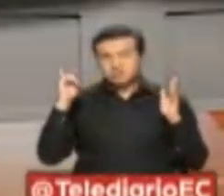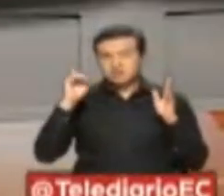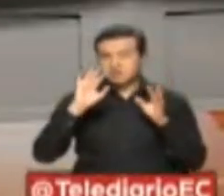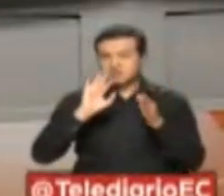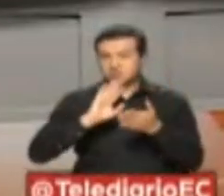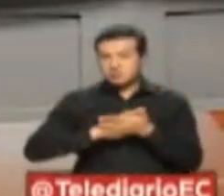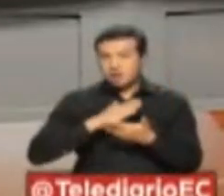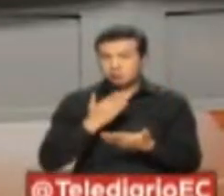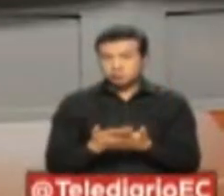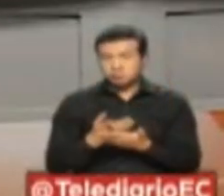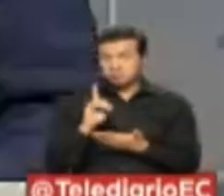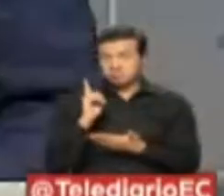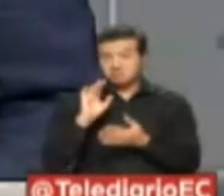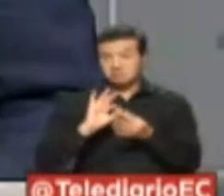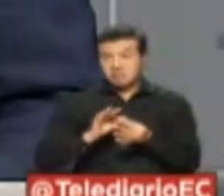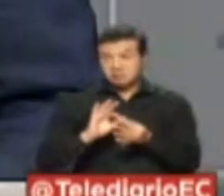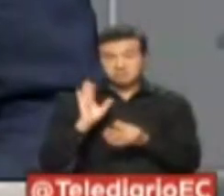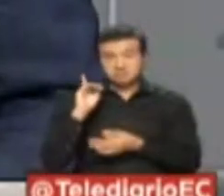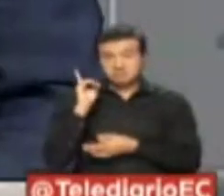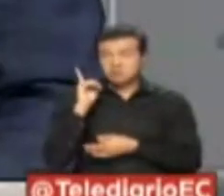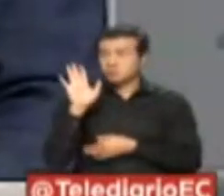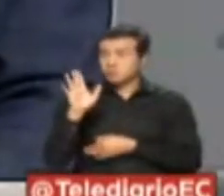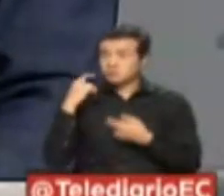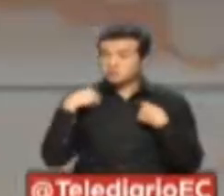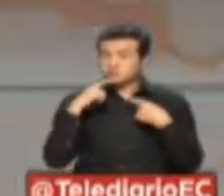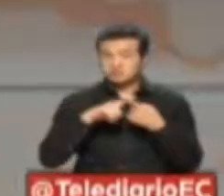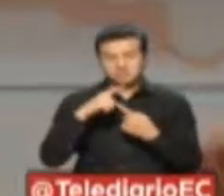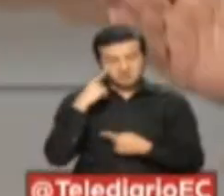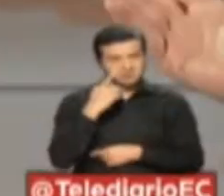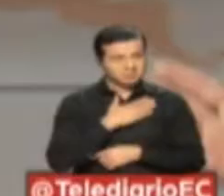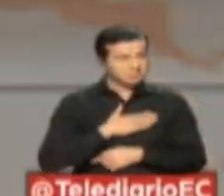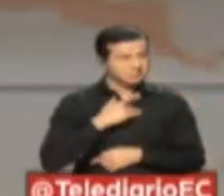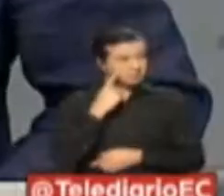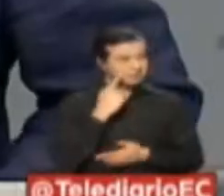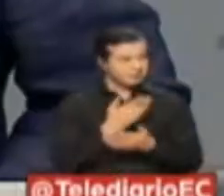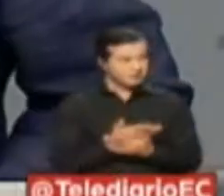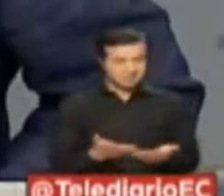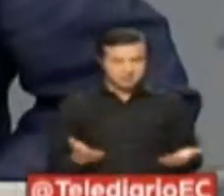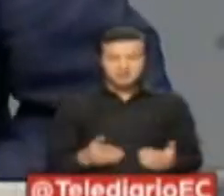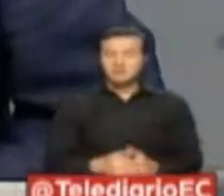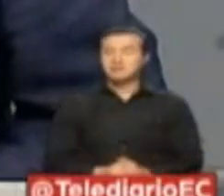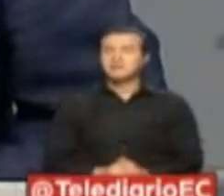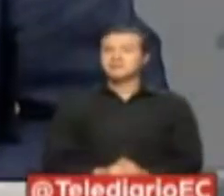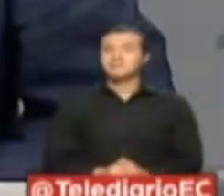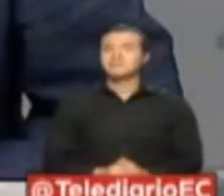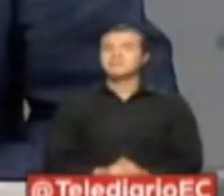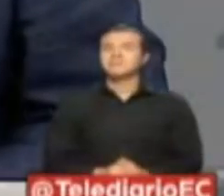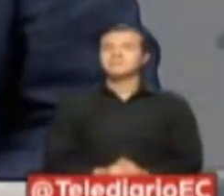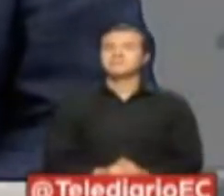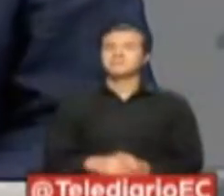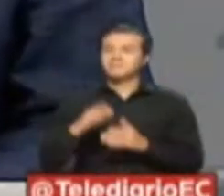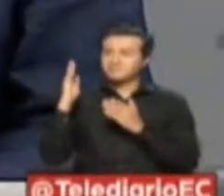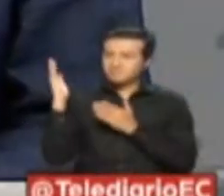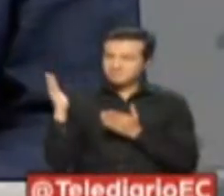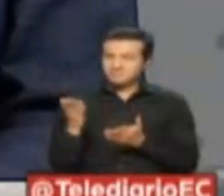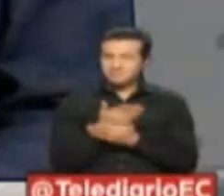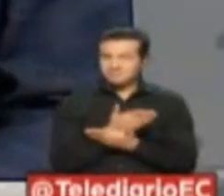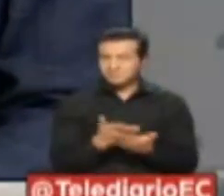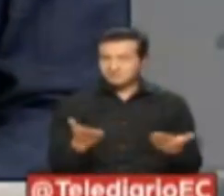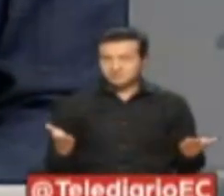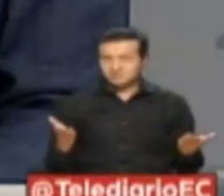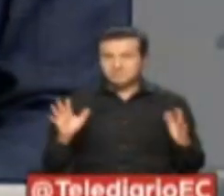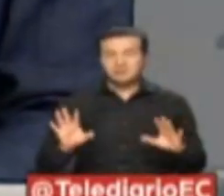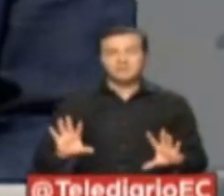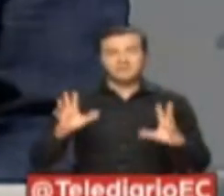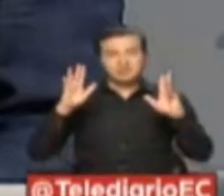traductor vamos a poner a prueba su español nada bueno pero es nuestra anfitriona en este